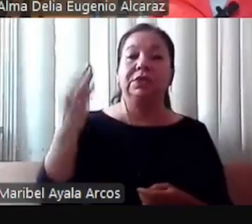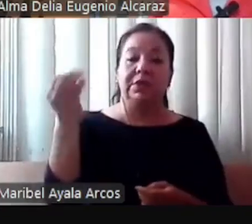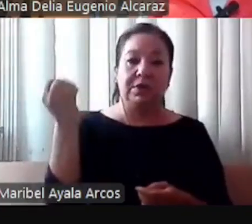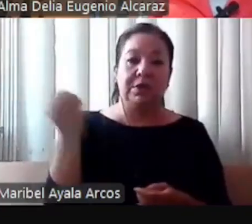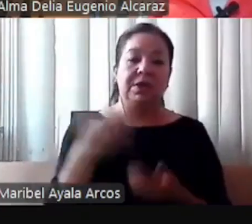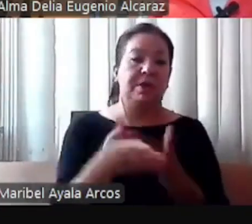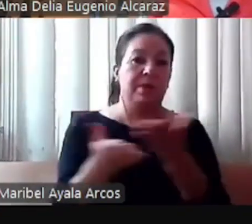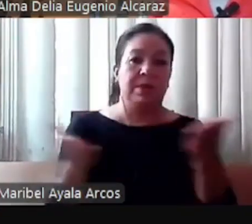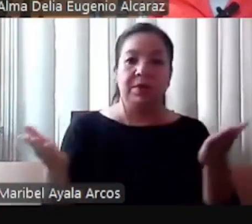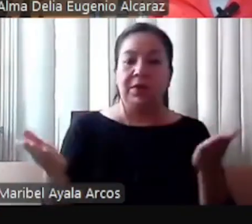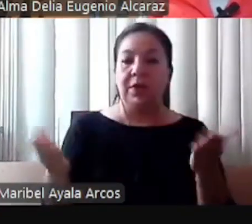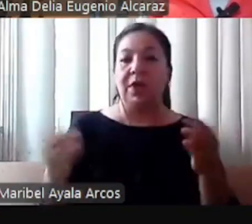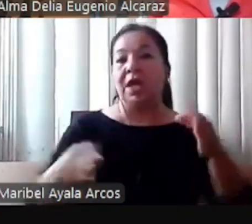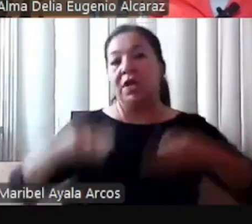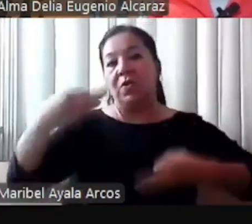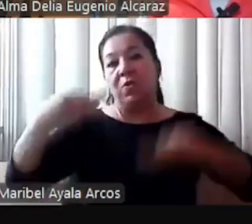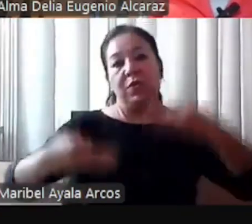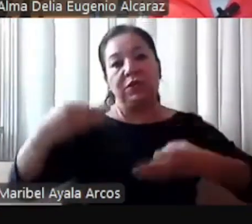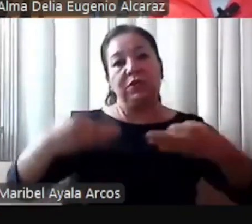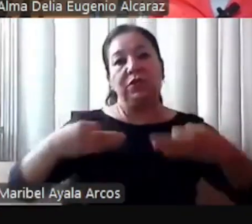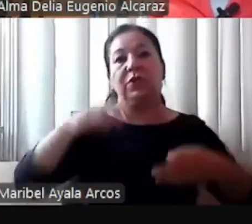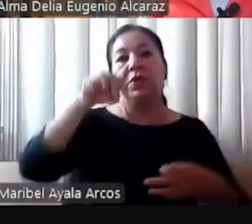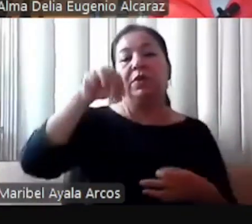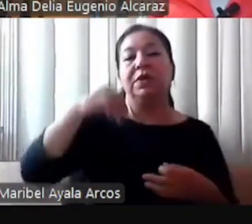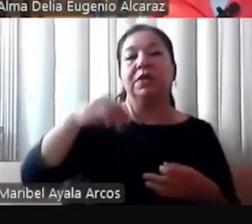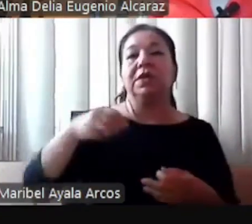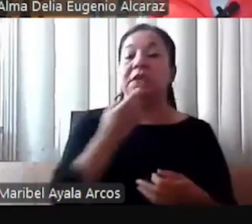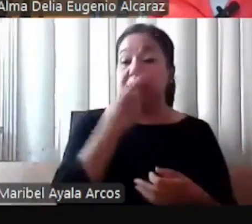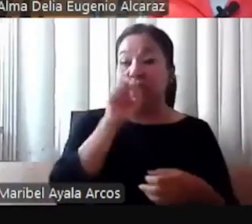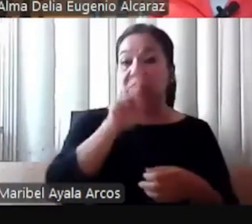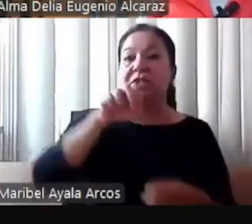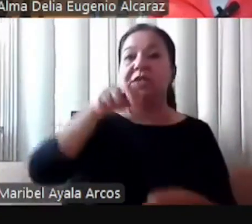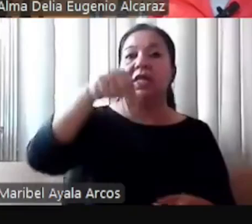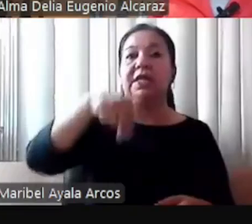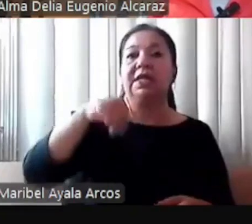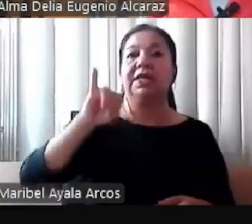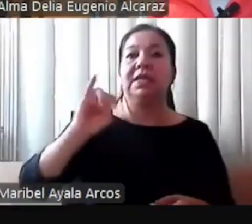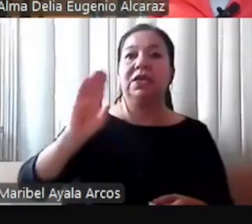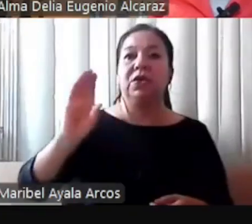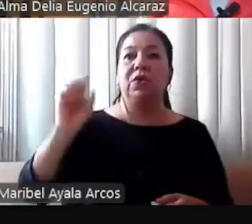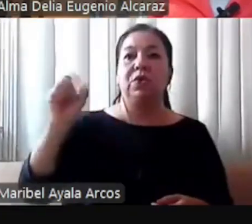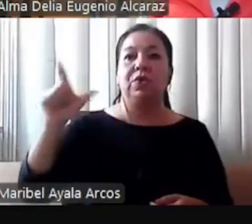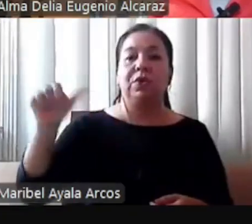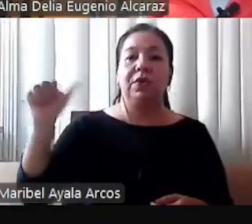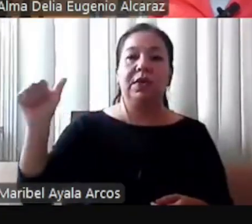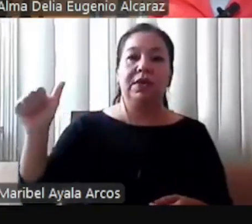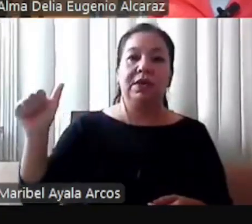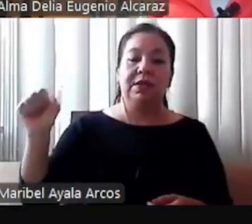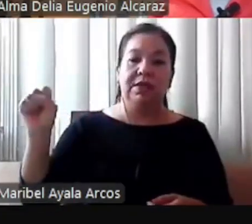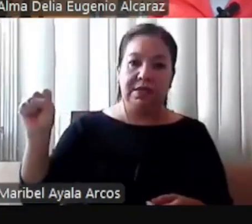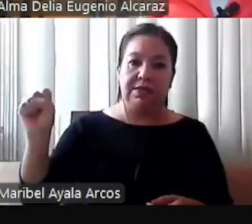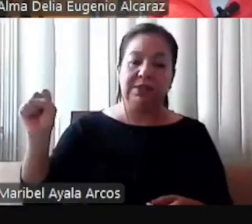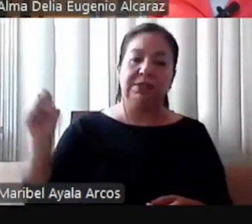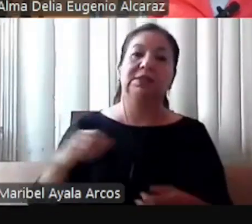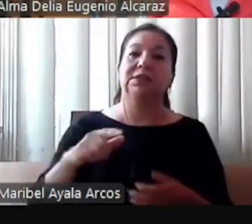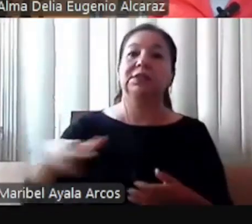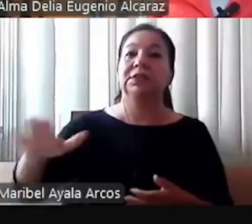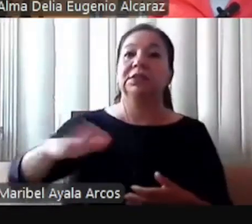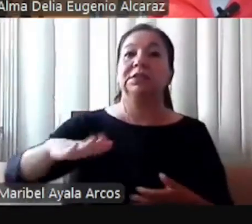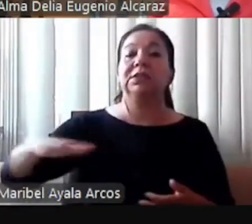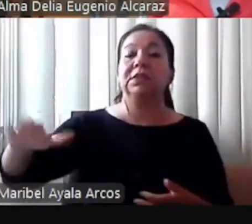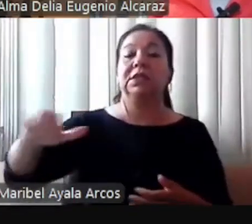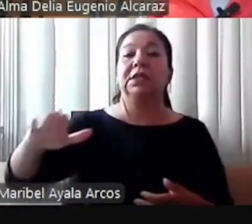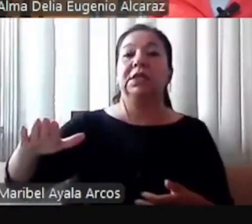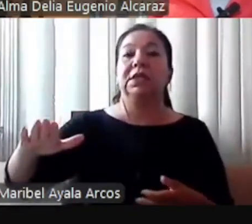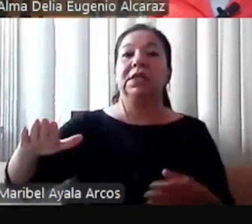pleno. El juicio fue promovido por Nicolás Guerrero González, candidato propietario de la segunda fórmula de regiduría del Partido de la Revolución